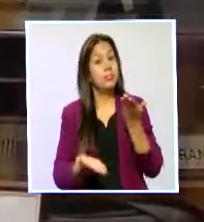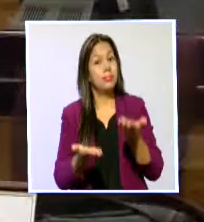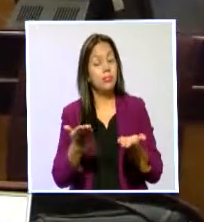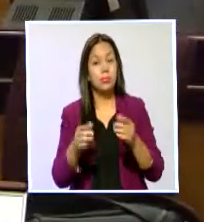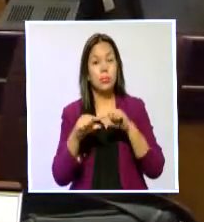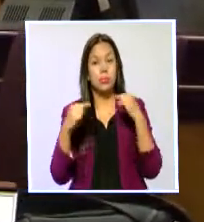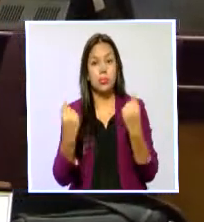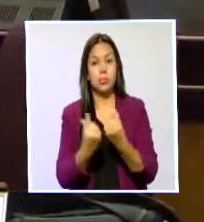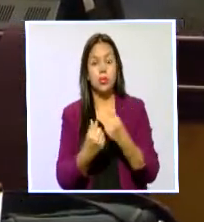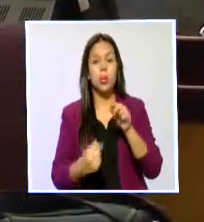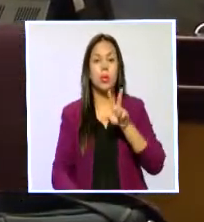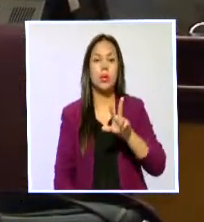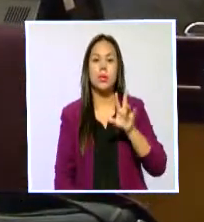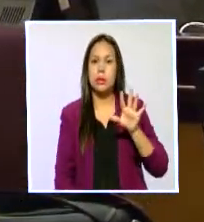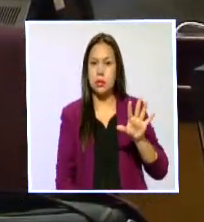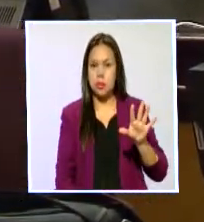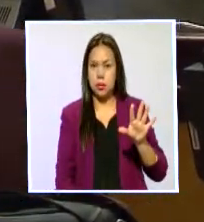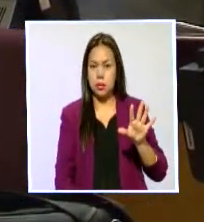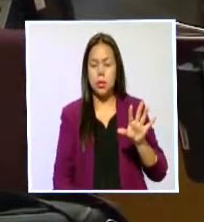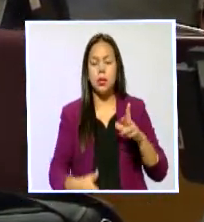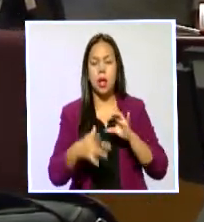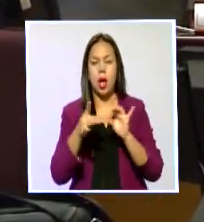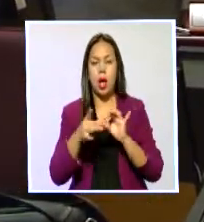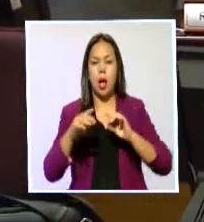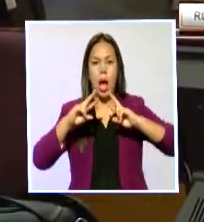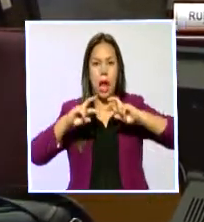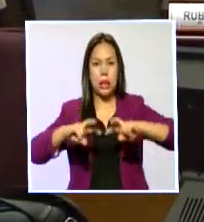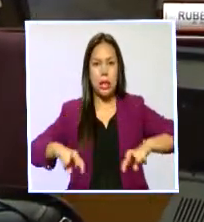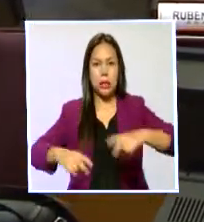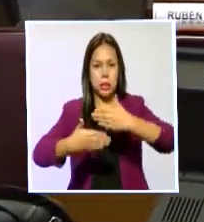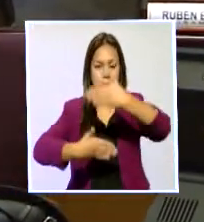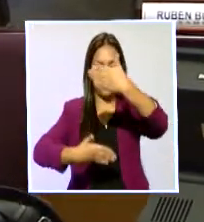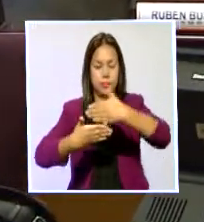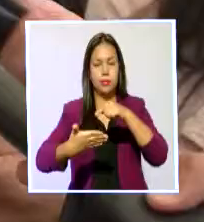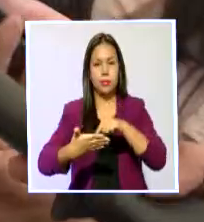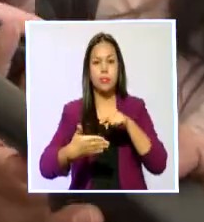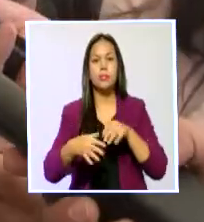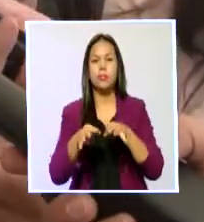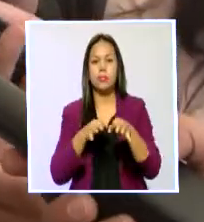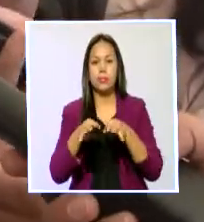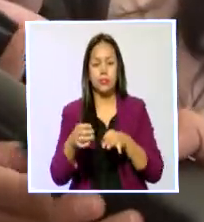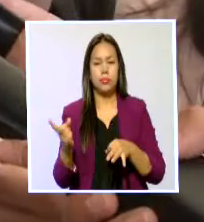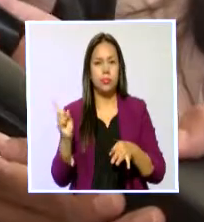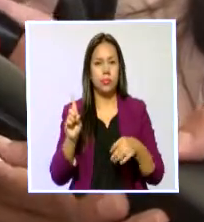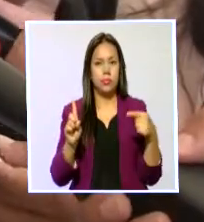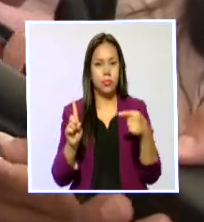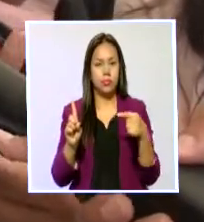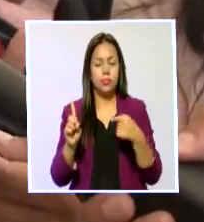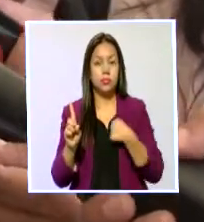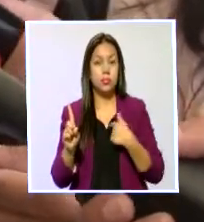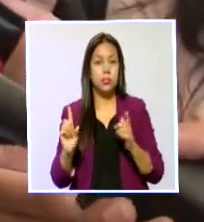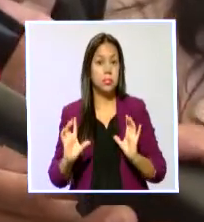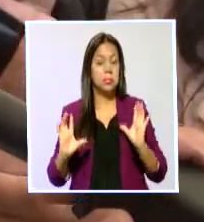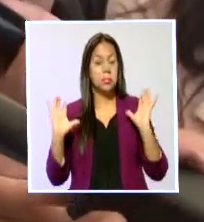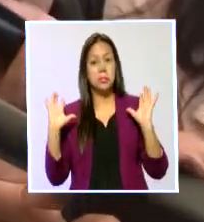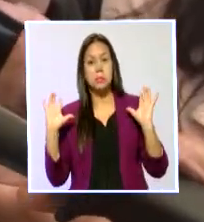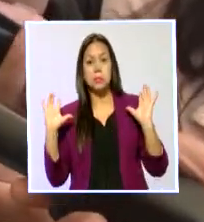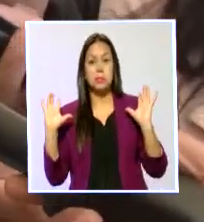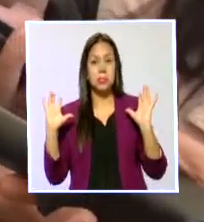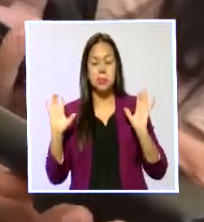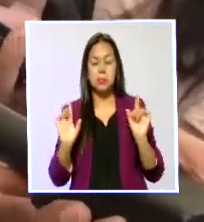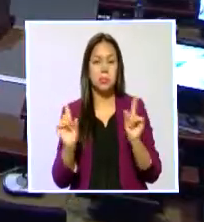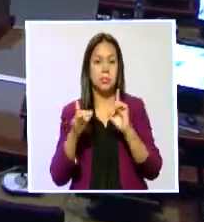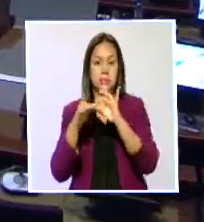aún debe analizar el documento. Así lo explica la legisladora Carla Chávez. No puedo yo adelantar criterios, no hemos revisado